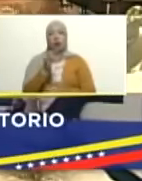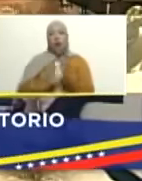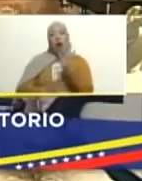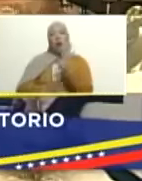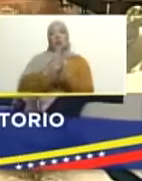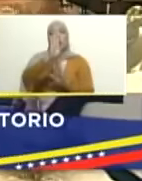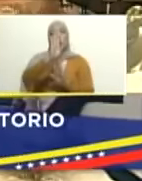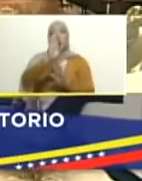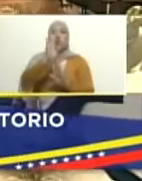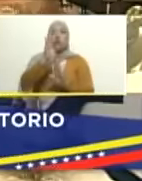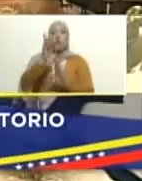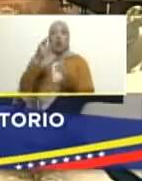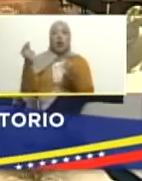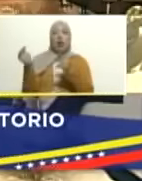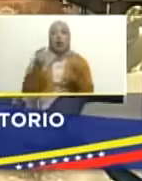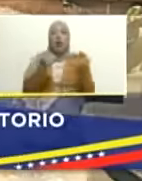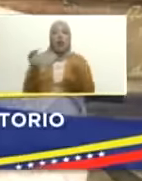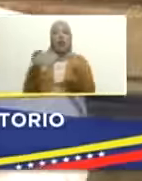avanzar por la senda del diálogo.